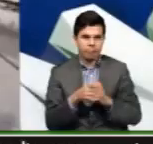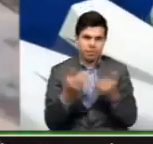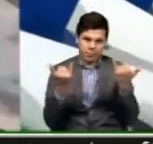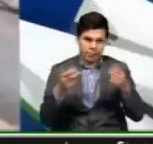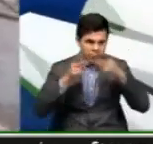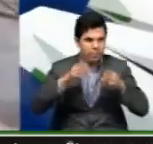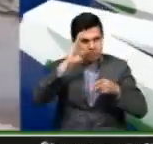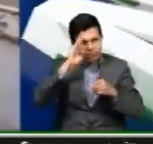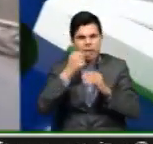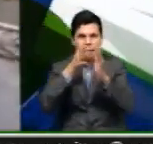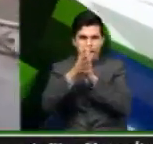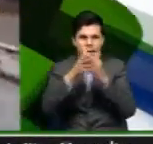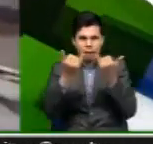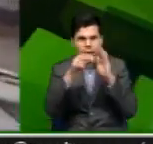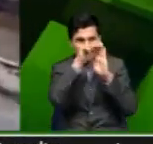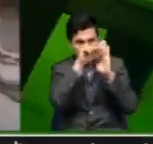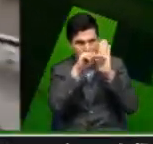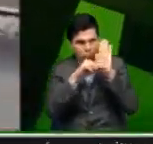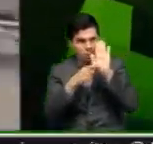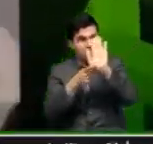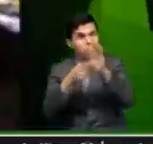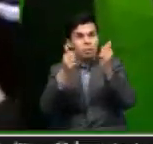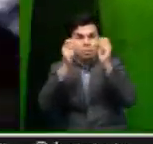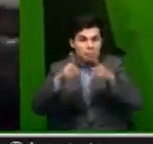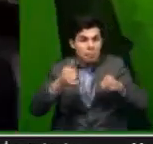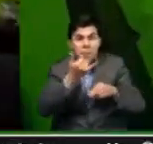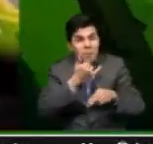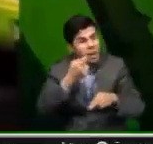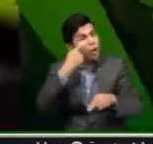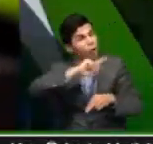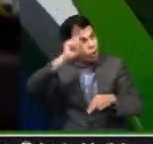autoridades quieren mostrar los alcances de las normas para que la ciudadanía no incurra en esta clase de infracciones.